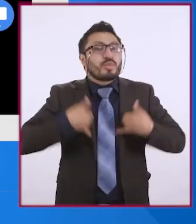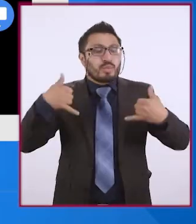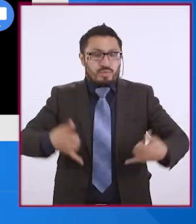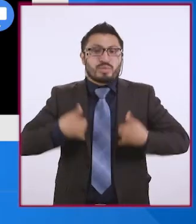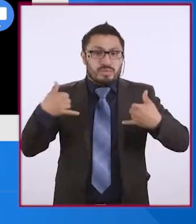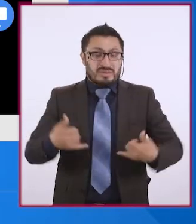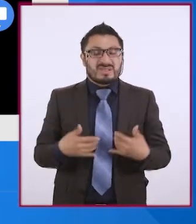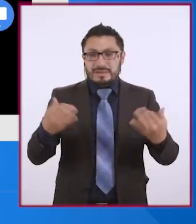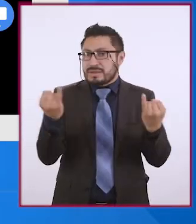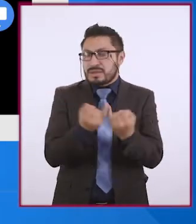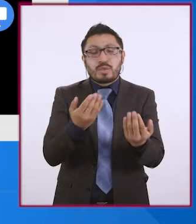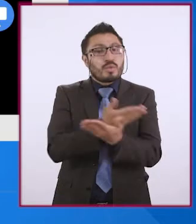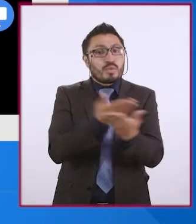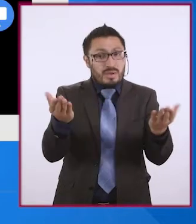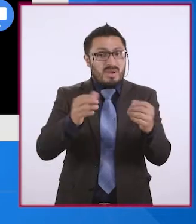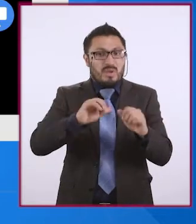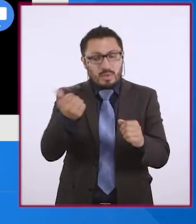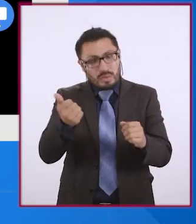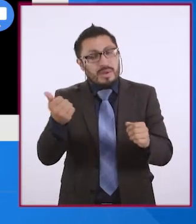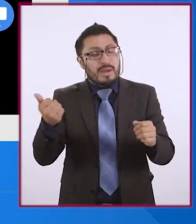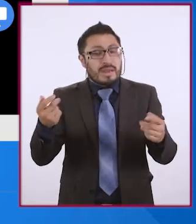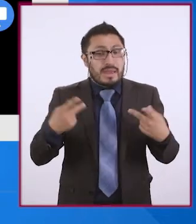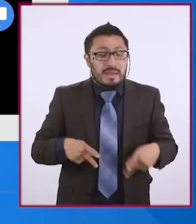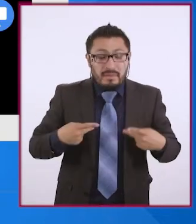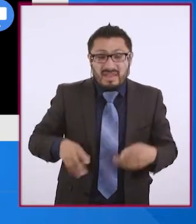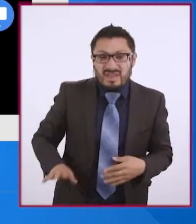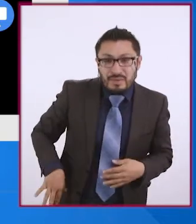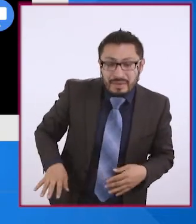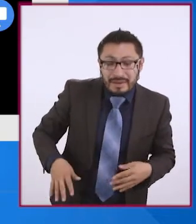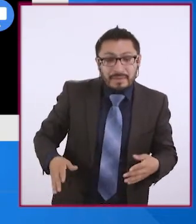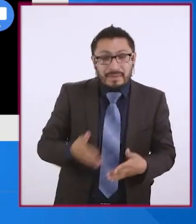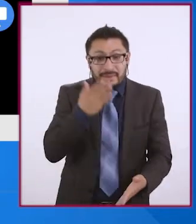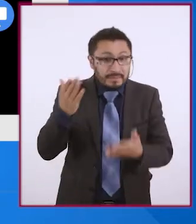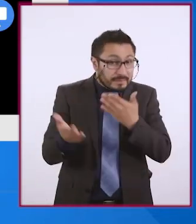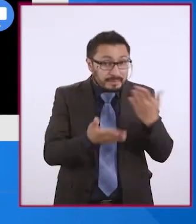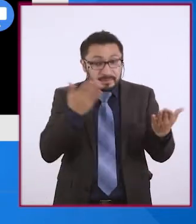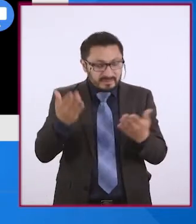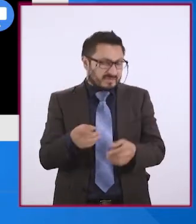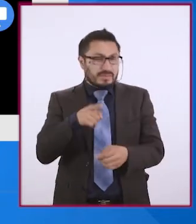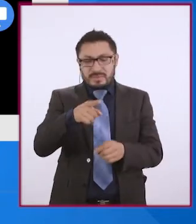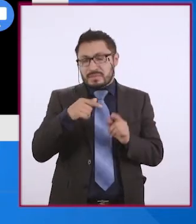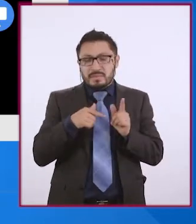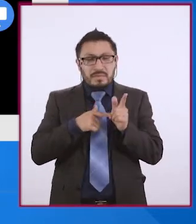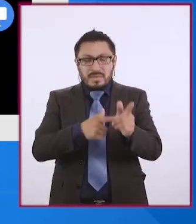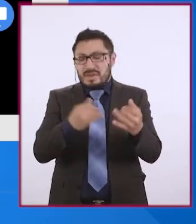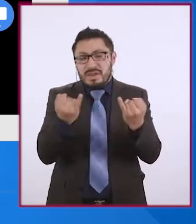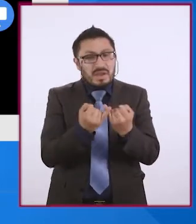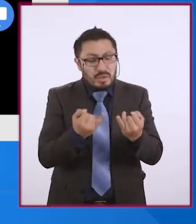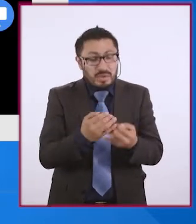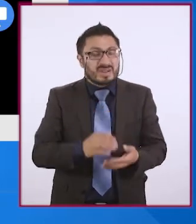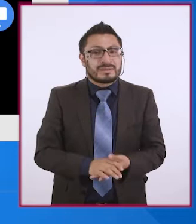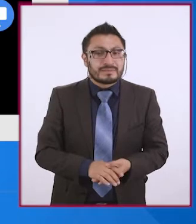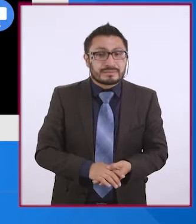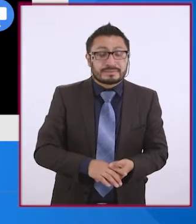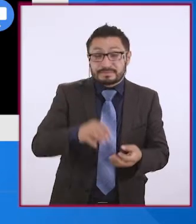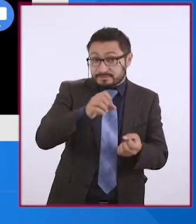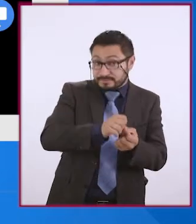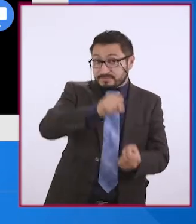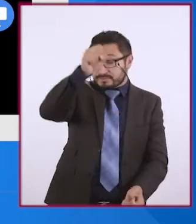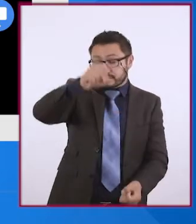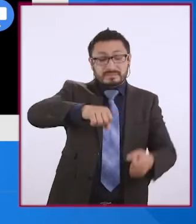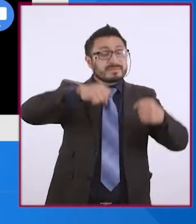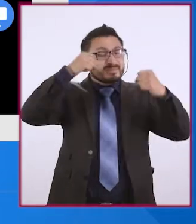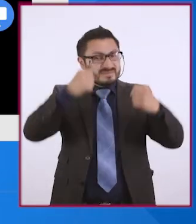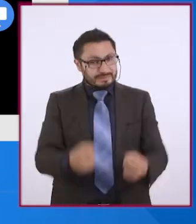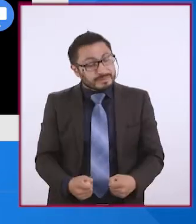jóvenes como ustedes o con otros que se están formando y que van siguiendo su huella. La Constitución garantiza